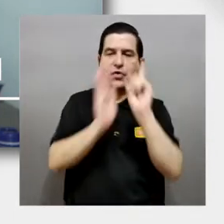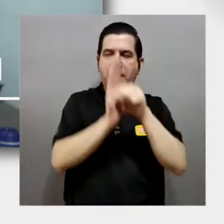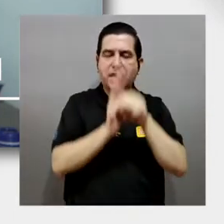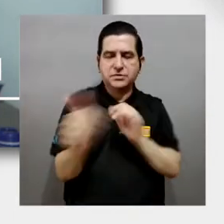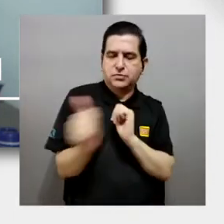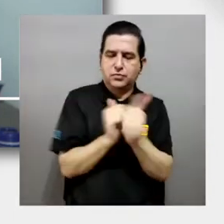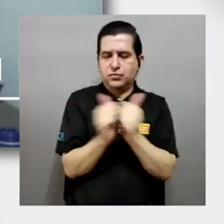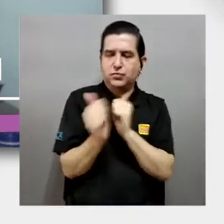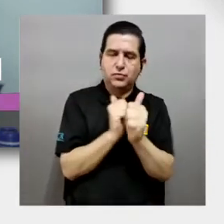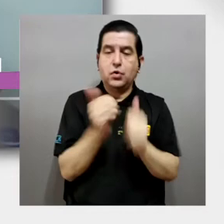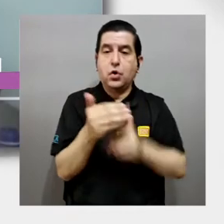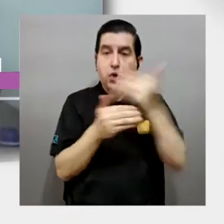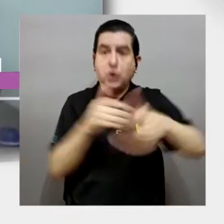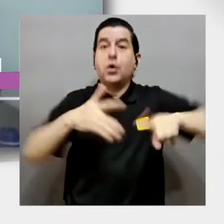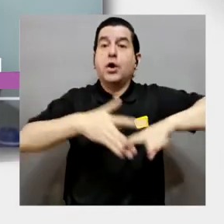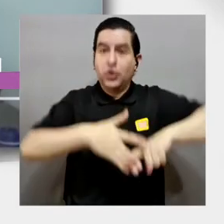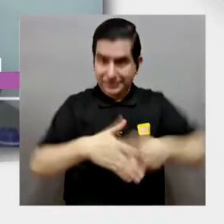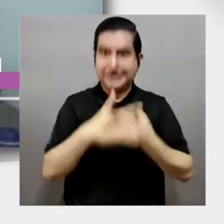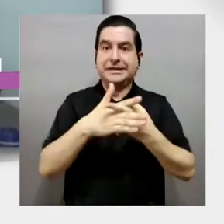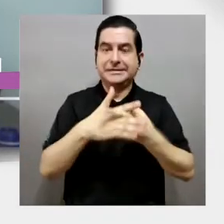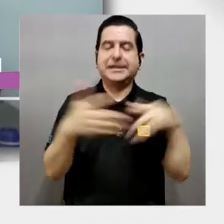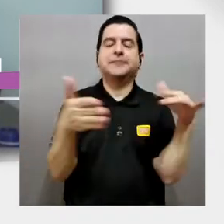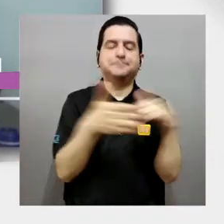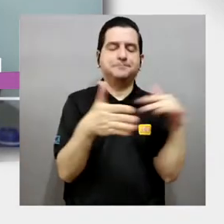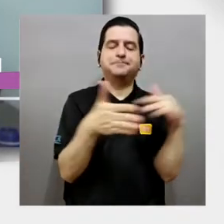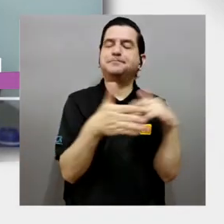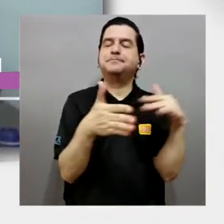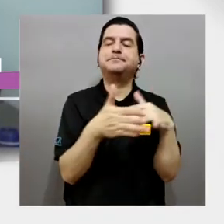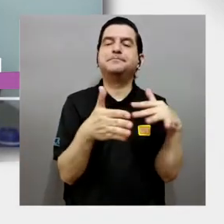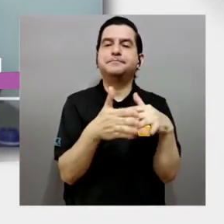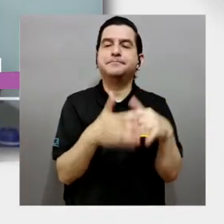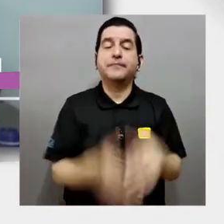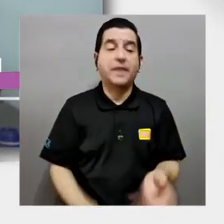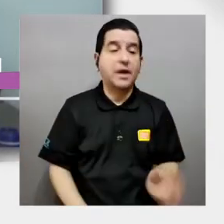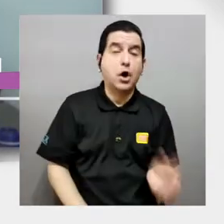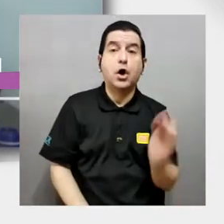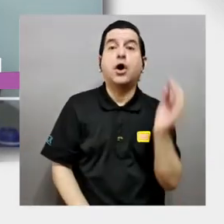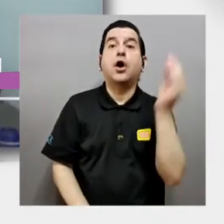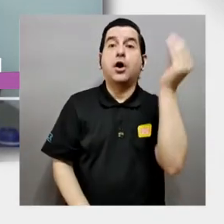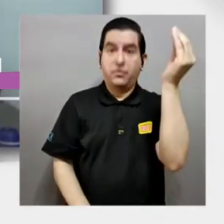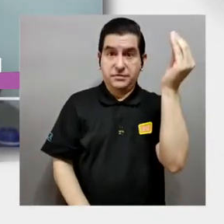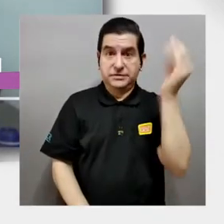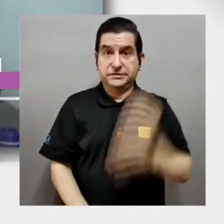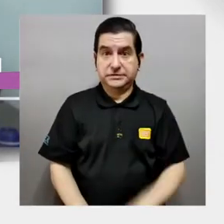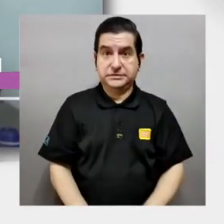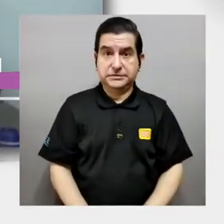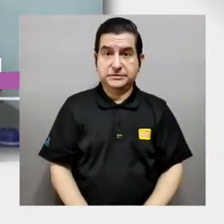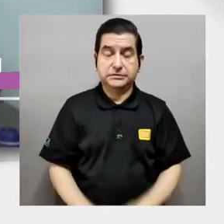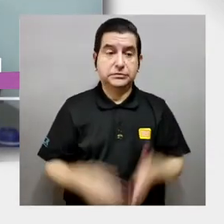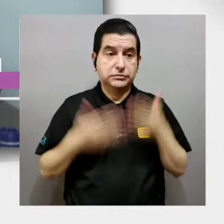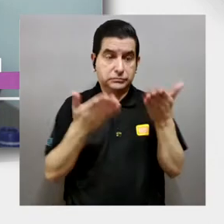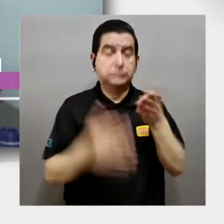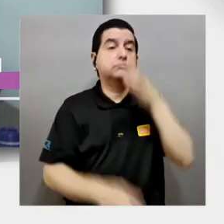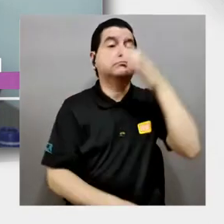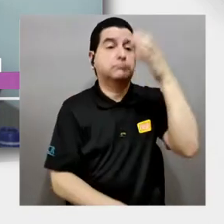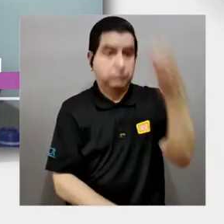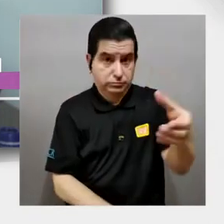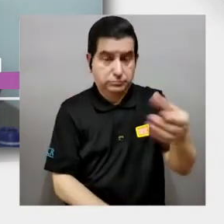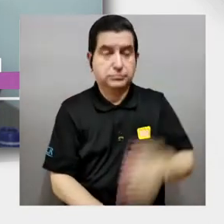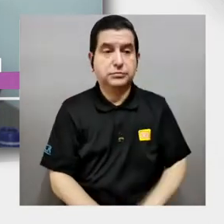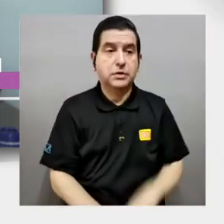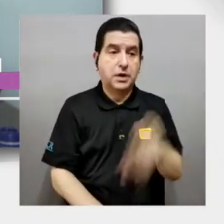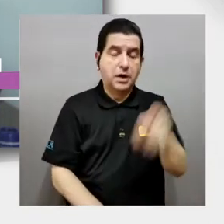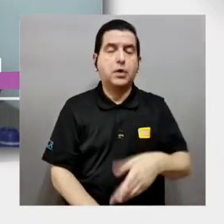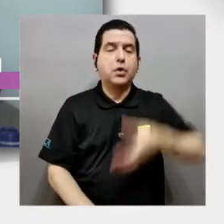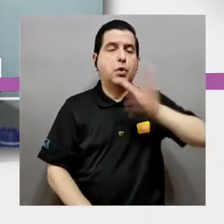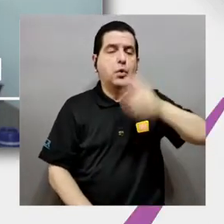hacemos 5 o 10 minutos de ejercicio y luego comienzan a estudiar. Y a los jóvenes les